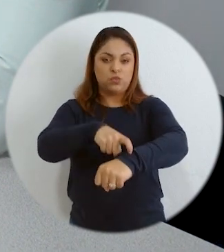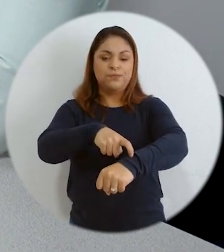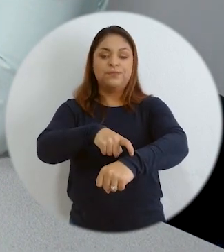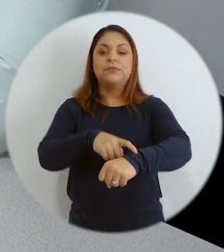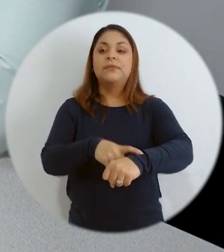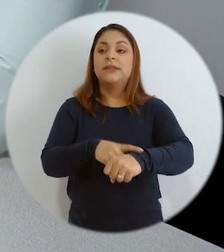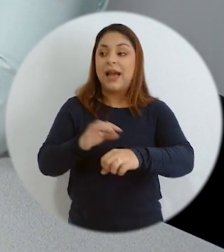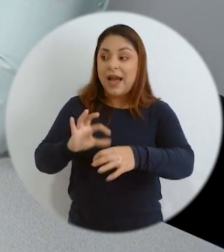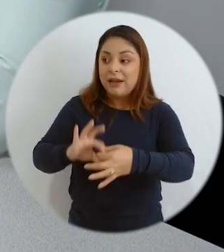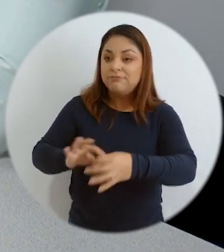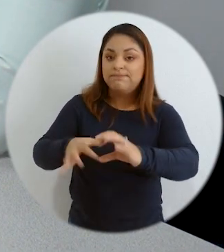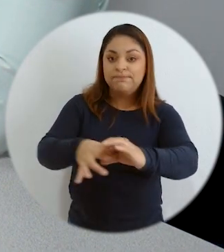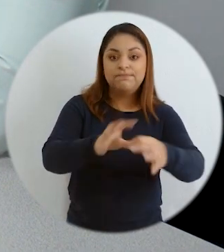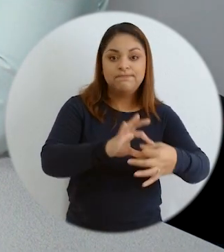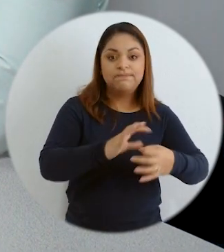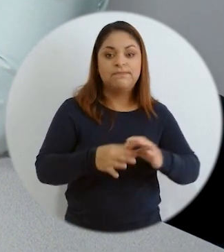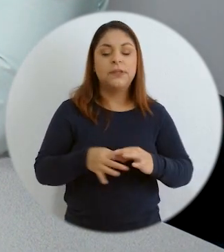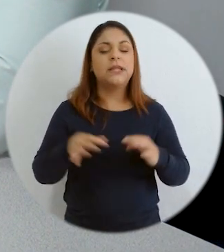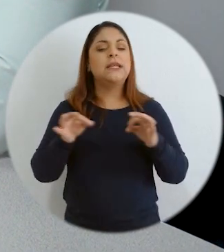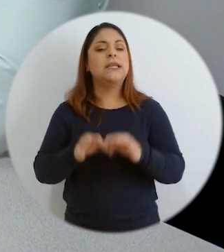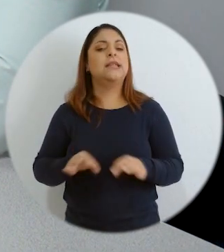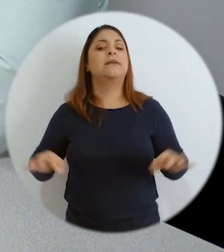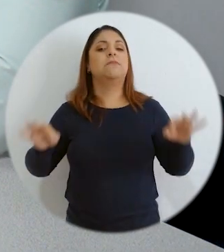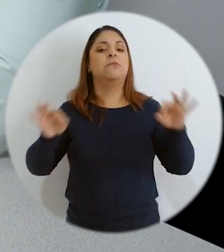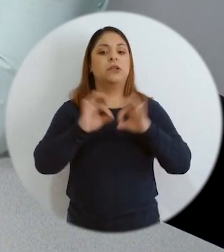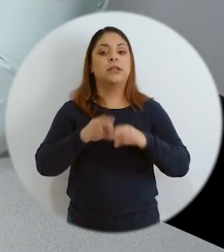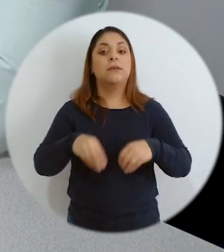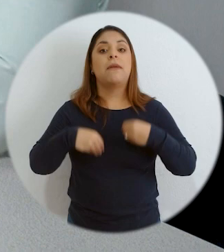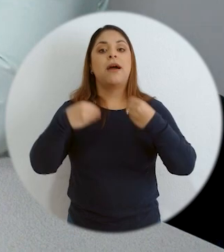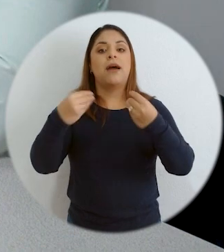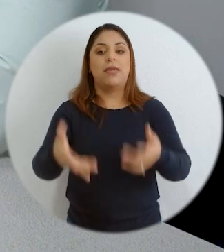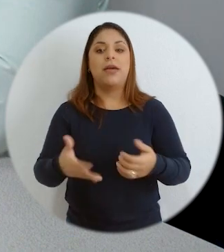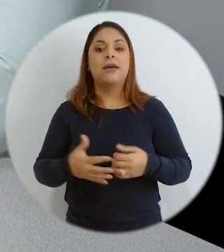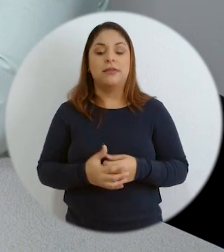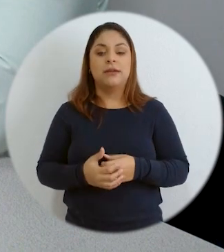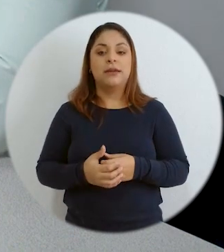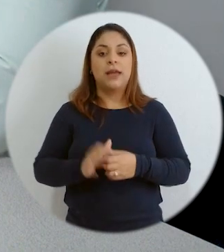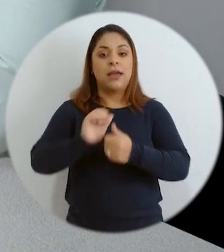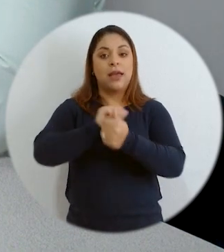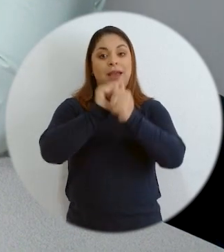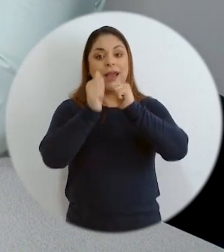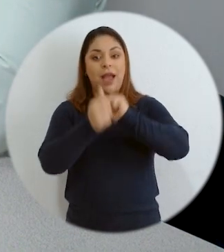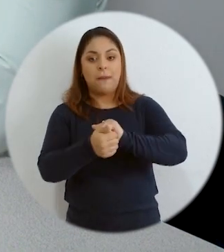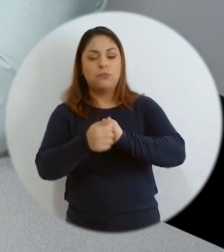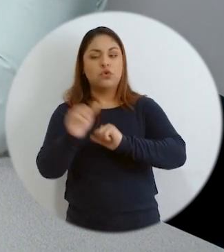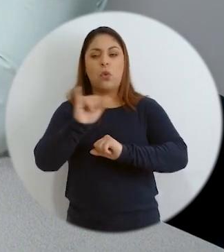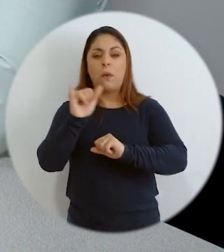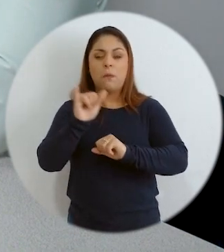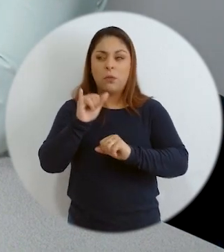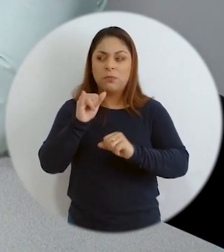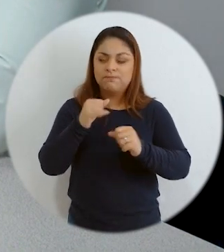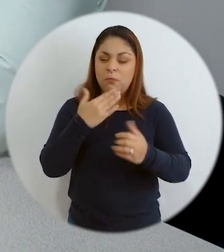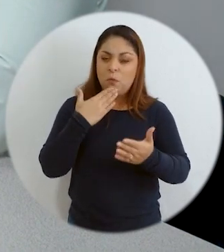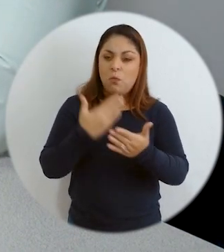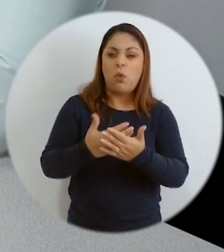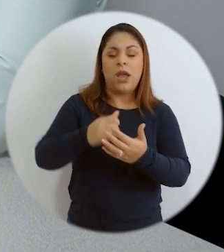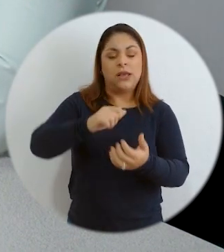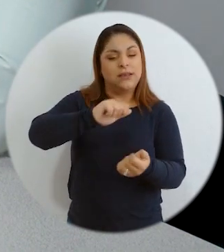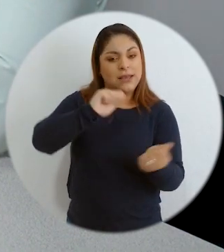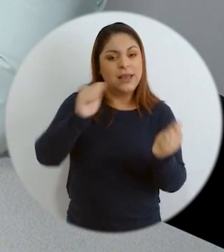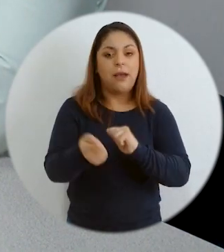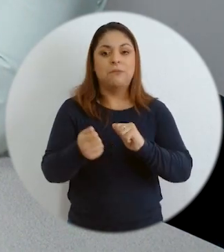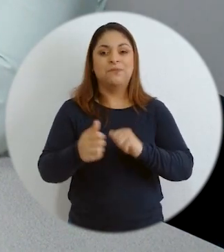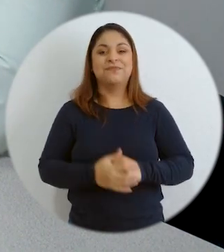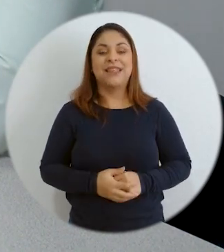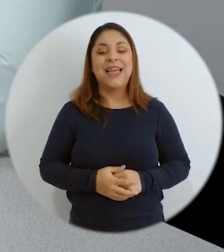plazo, donde esa articulación que vos mencionaste antes es fundamental para que podamos ir generando esos cambios y ese golpe de timón